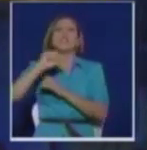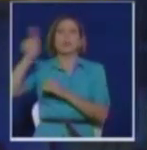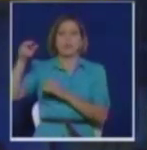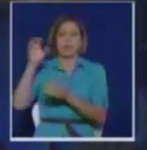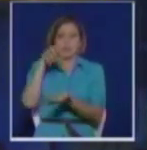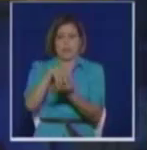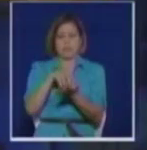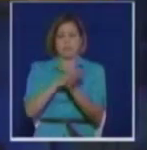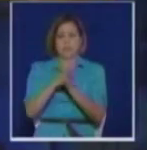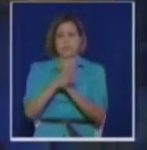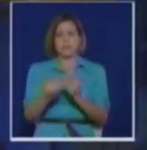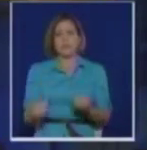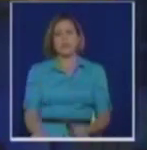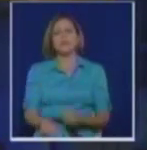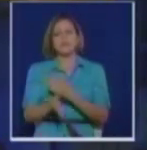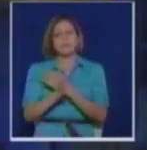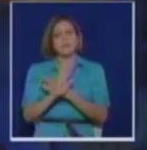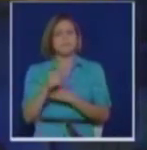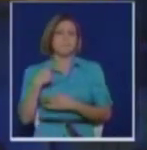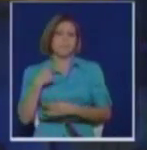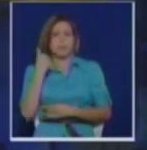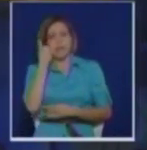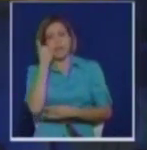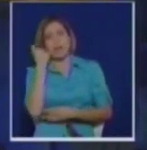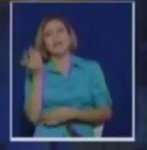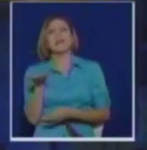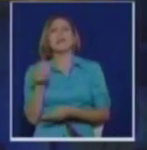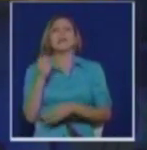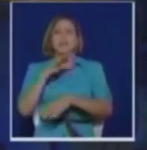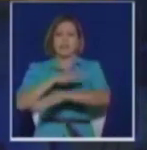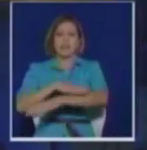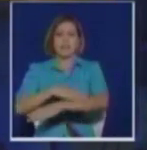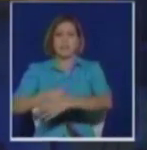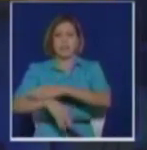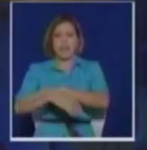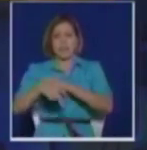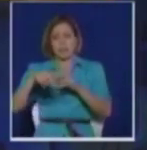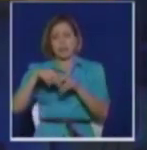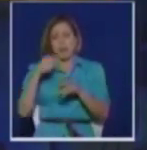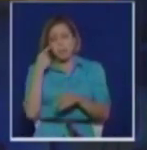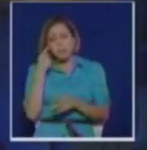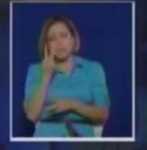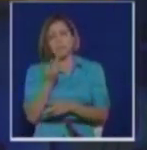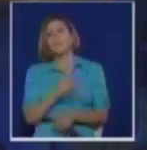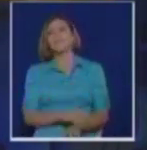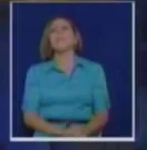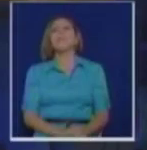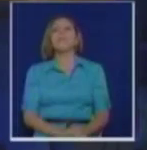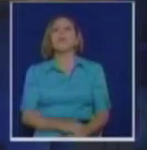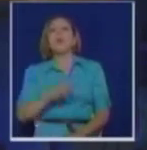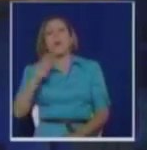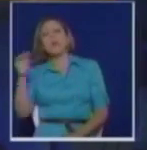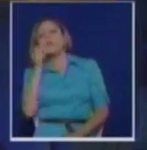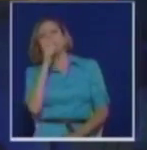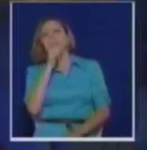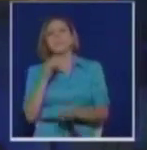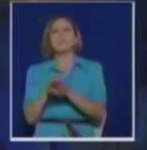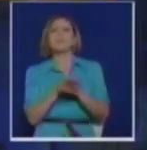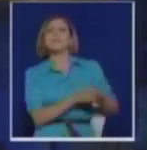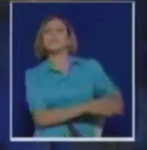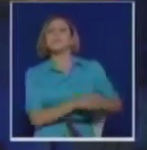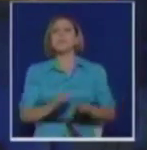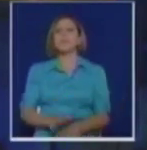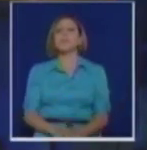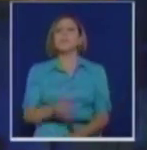ciudad. Por el momento se reportan algunas lesiones de trauma en piernas y brazos. Nosotros estaremos pendientes. Y en otras noticias, por una deuda